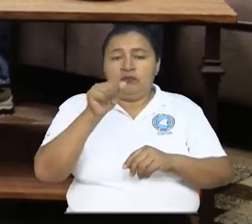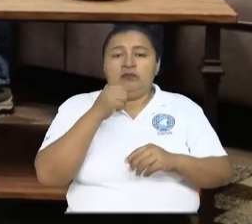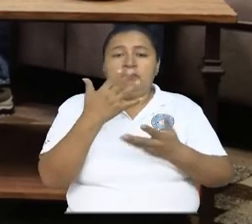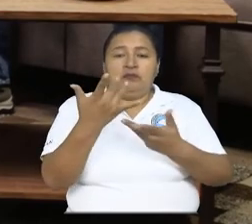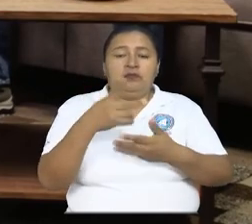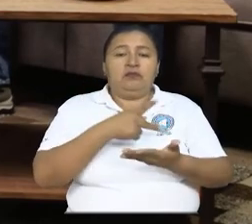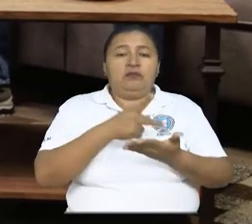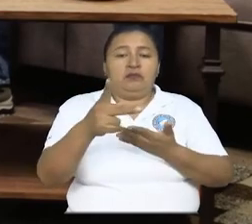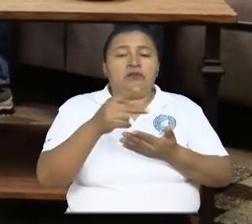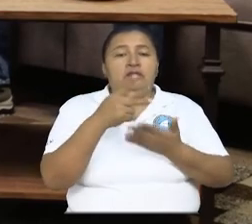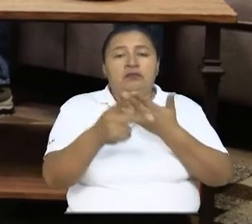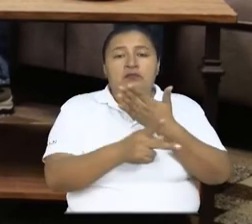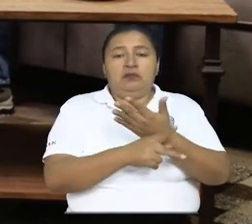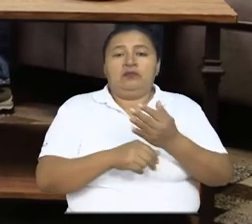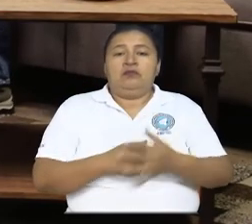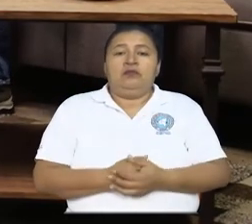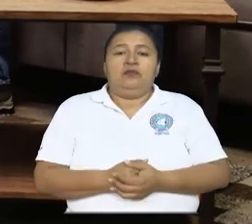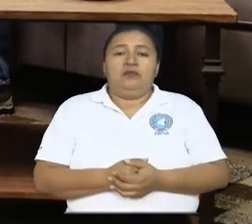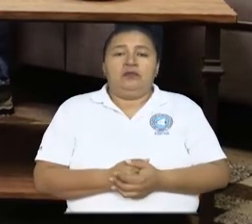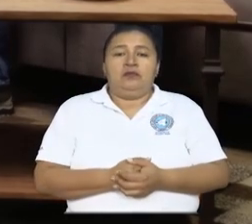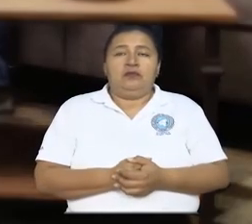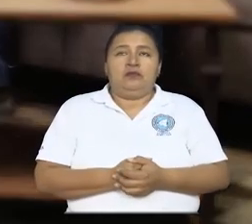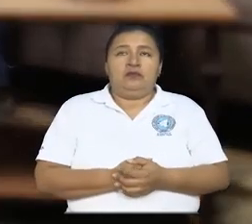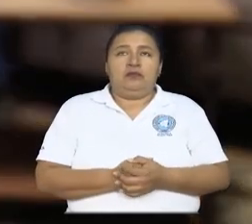les esperamos en una nueva edición